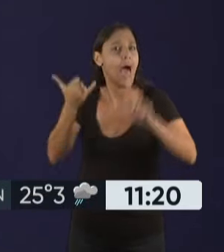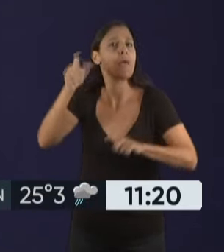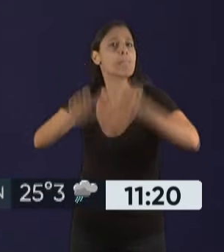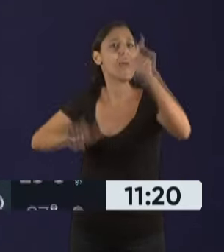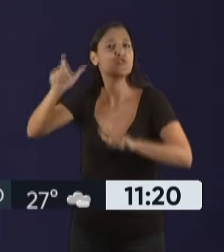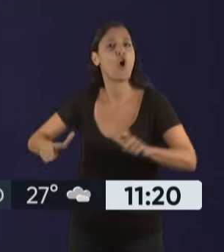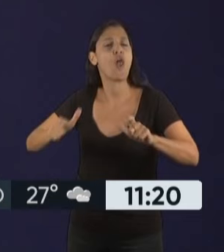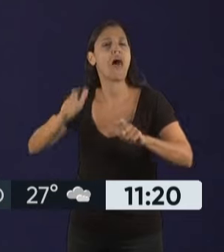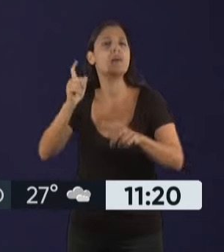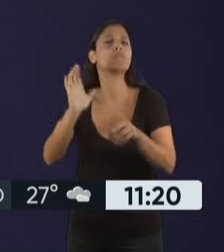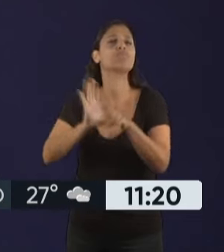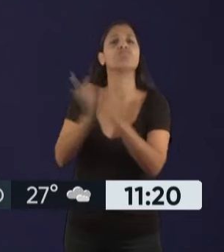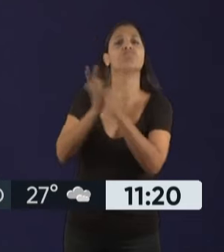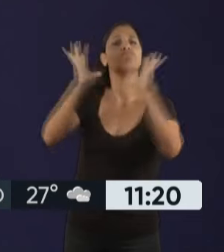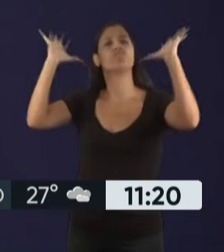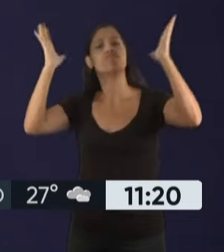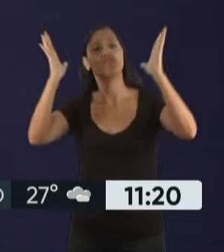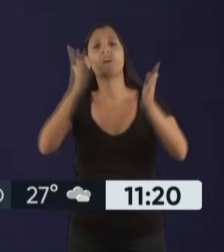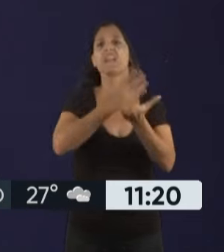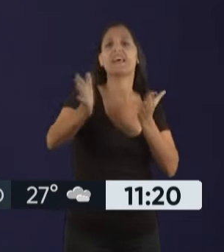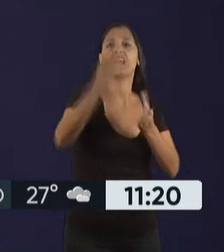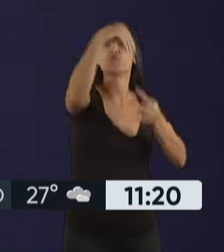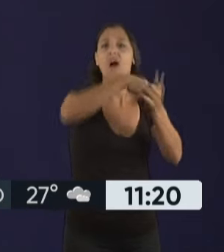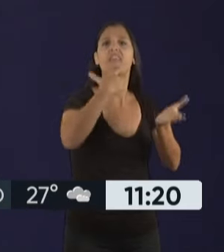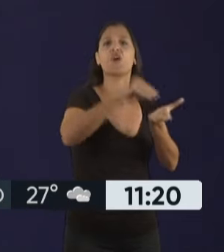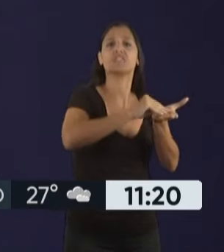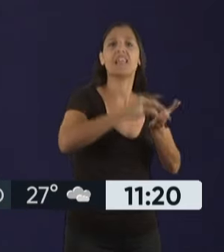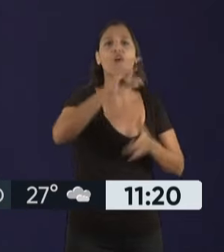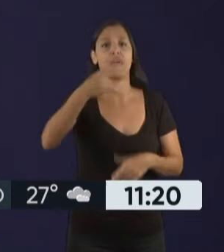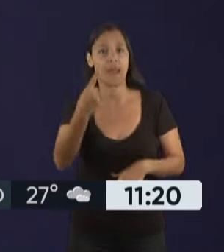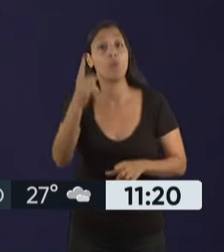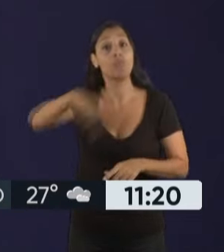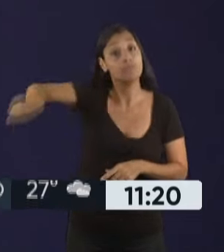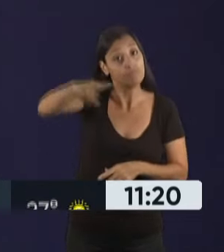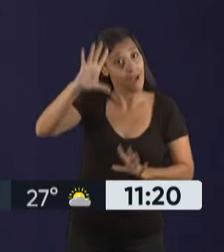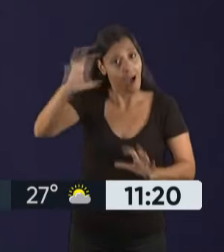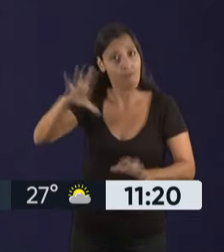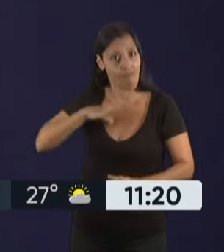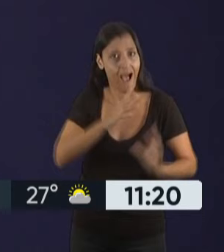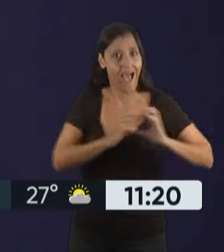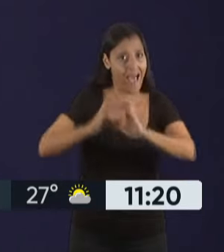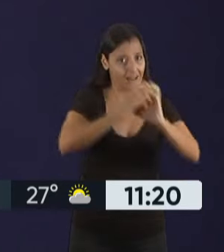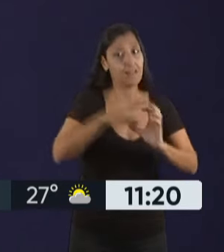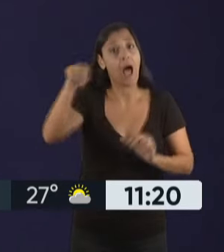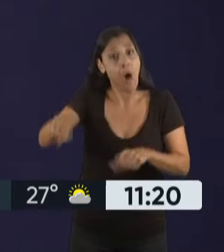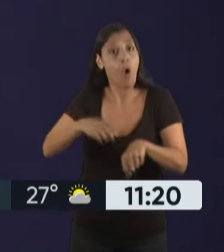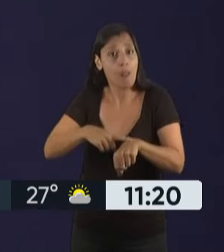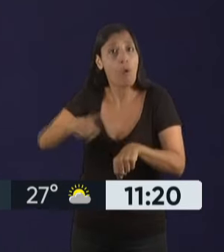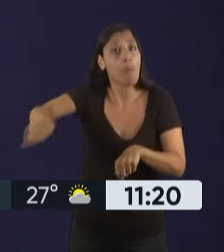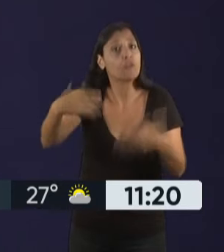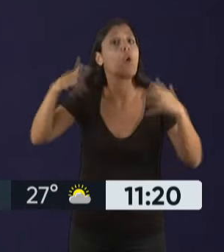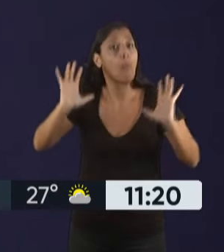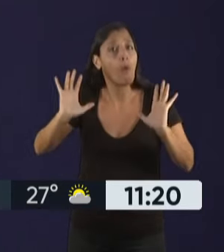el rechazo en el senado del dnu Eh Así que por ahora Pueden seguir Gozando de